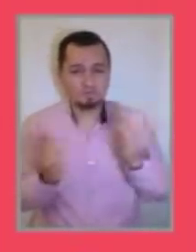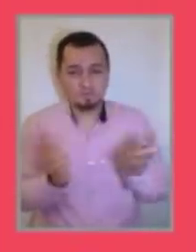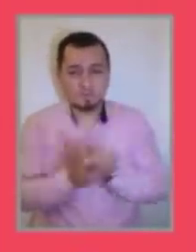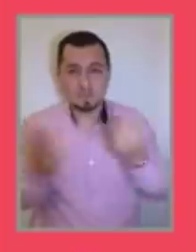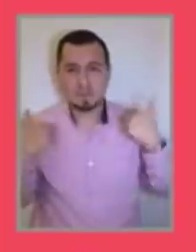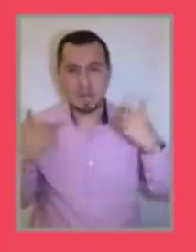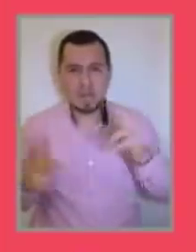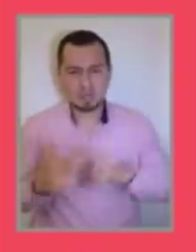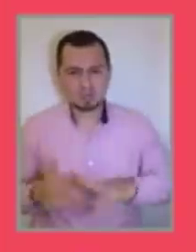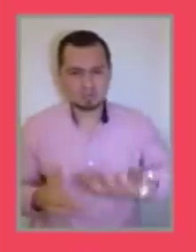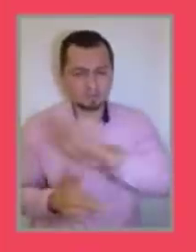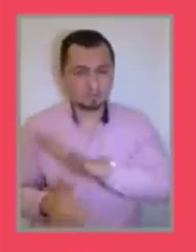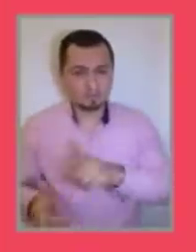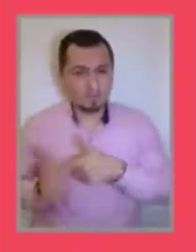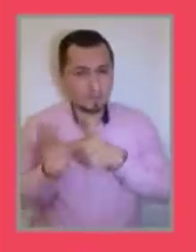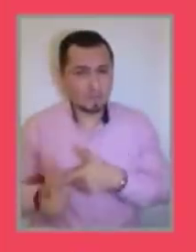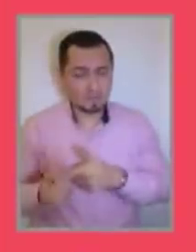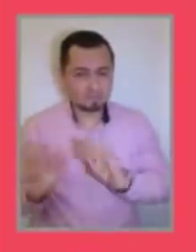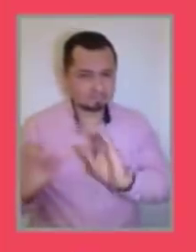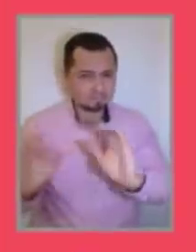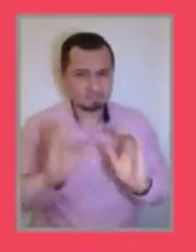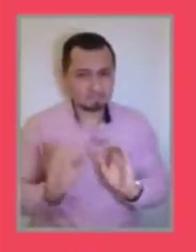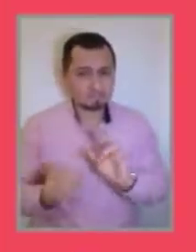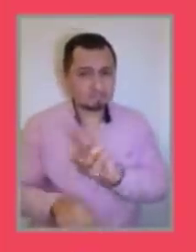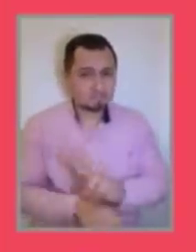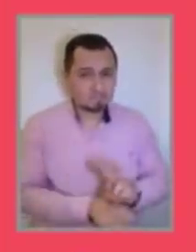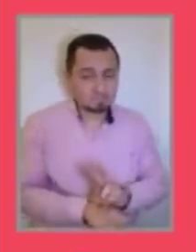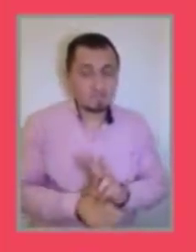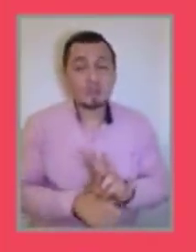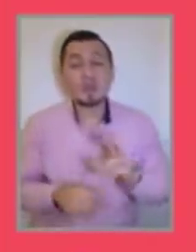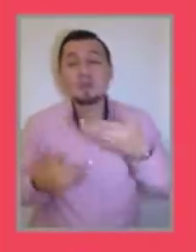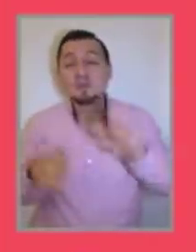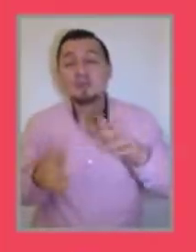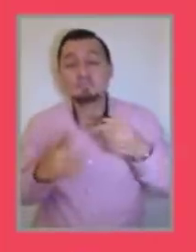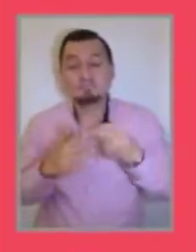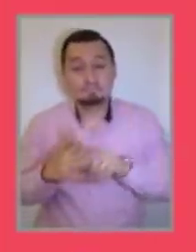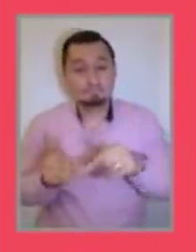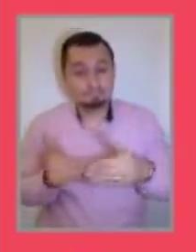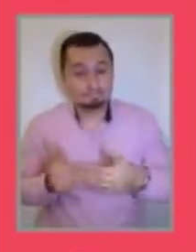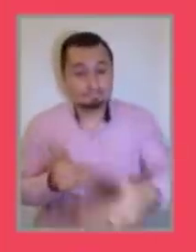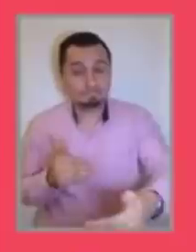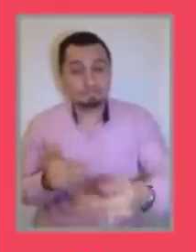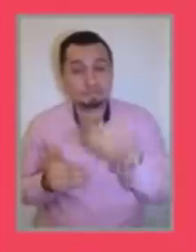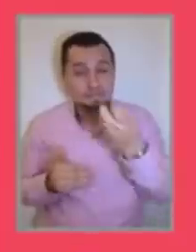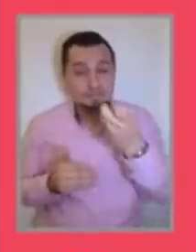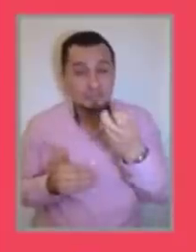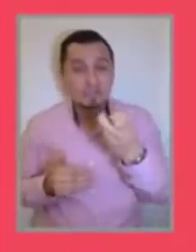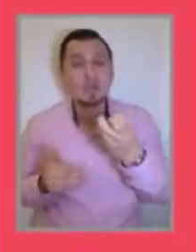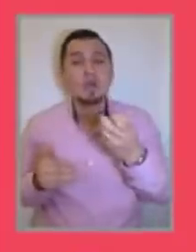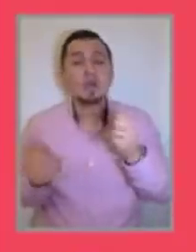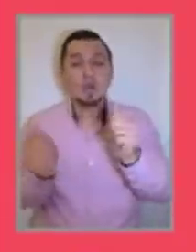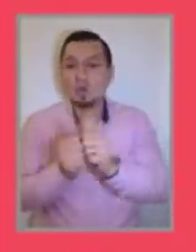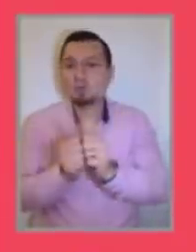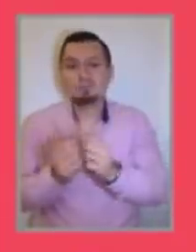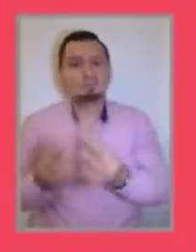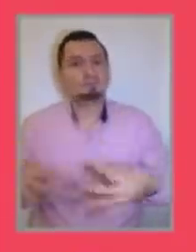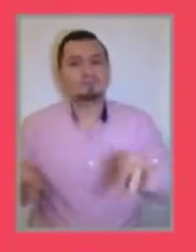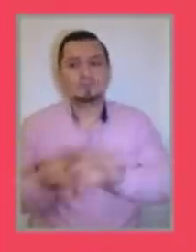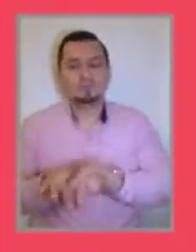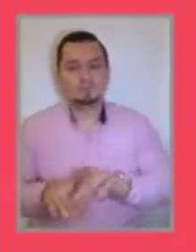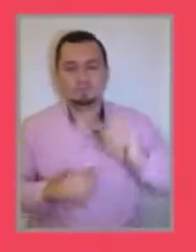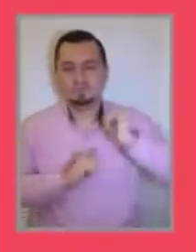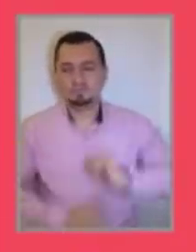maestro, y esa plataforma que daremos a conocer a partir de este fin de semana es una herramienta universal.